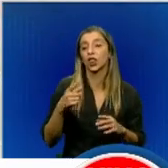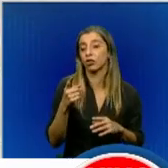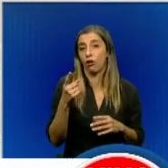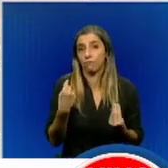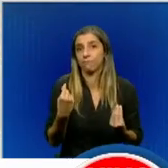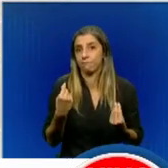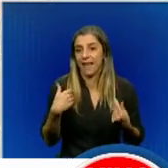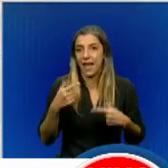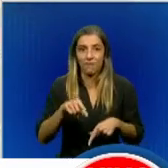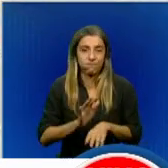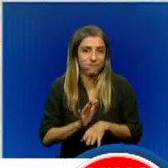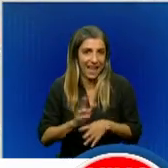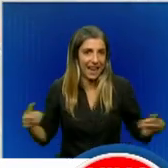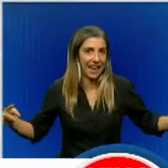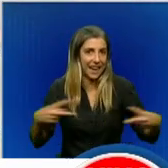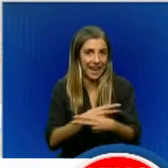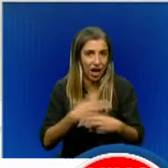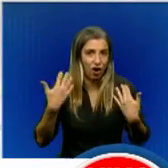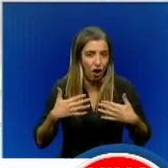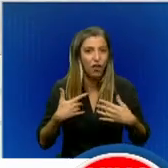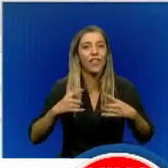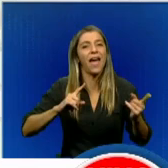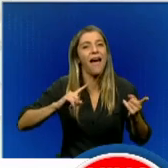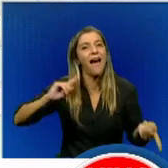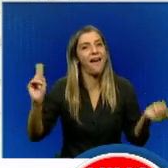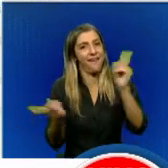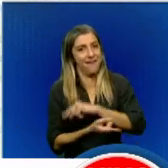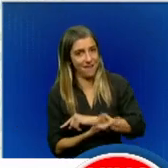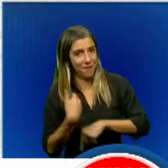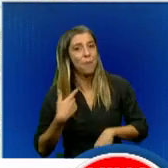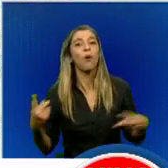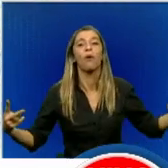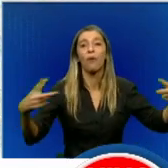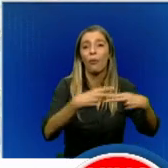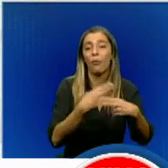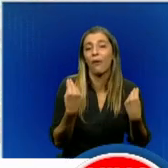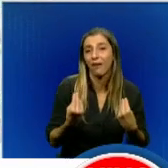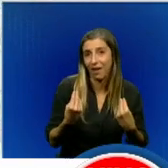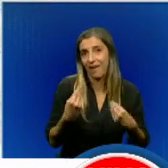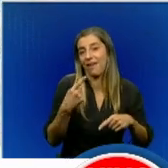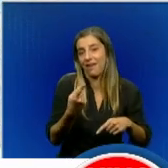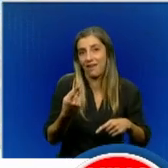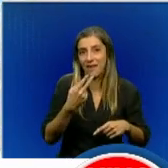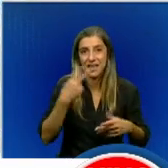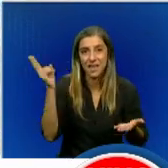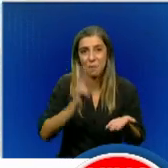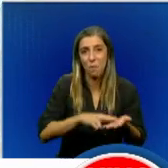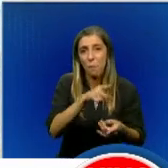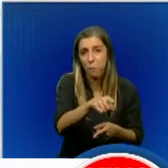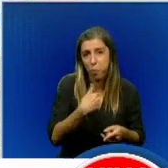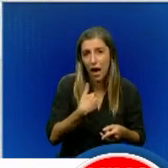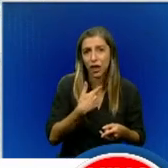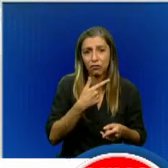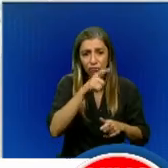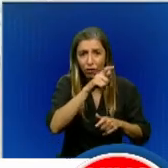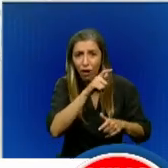a la inversa de lo que hoy estamos haciendo los impuestos a los sectores de mayor capacidad y que en